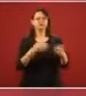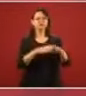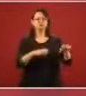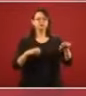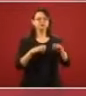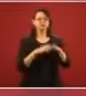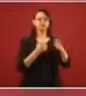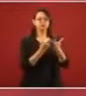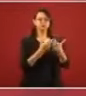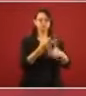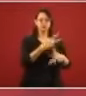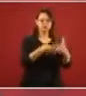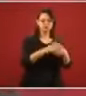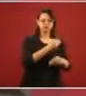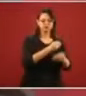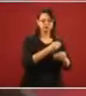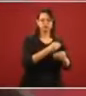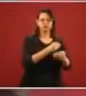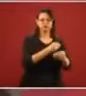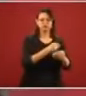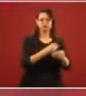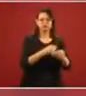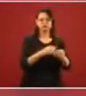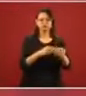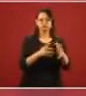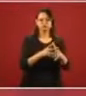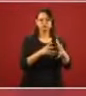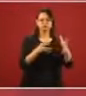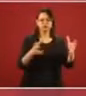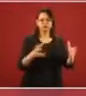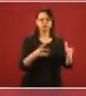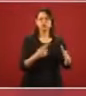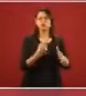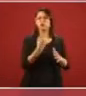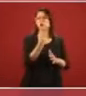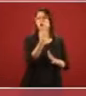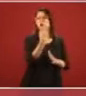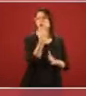o del gabinete para el crecimiento económico cada mes.